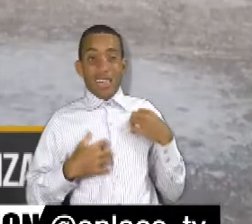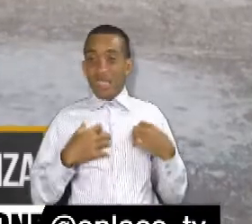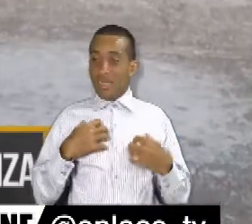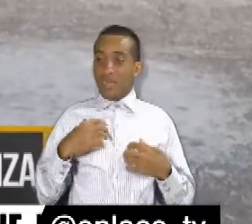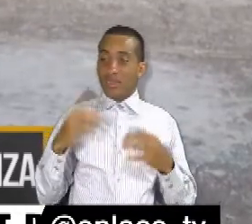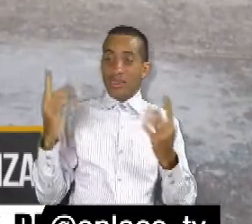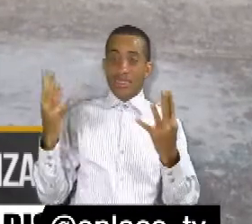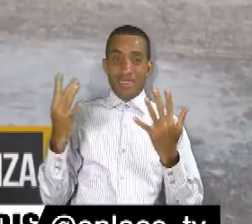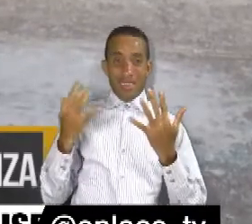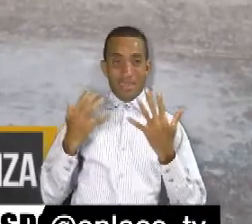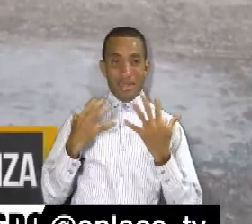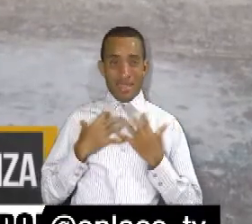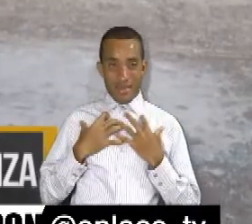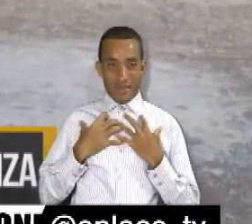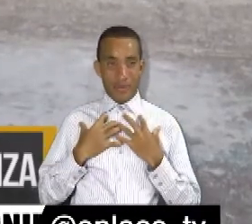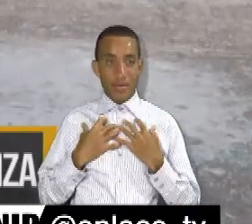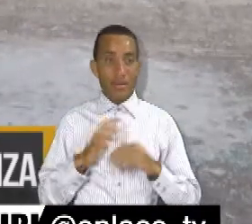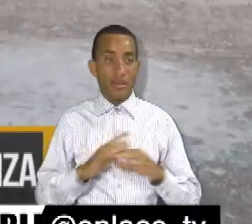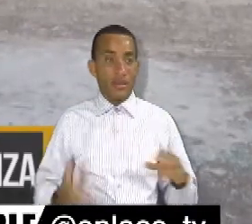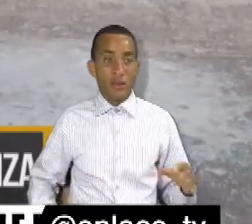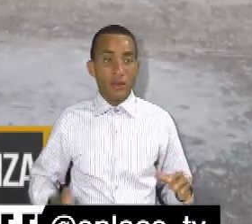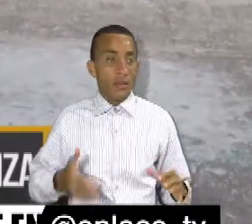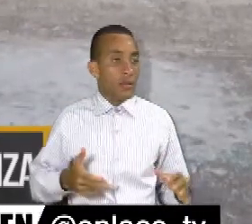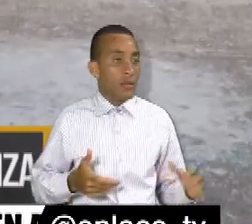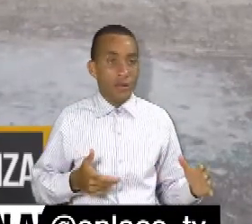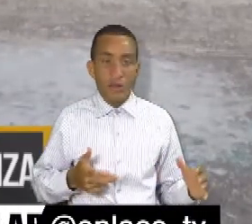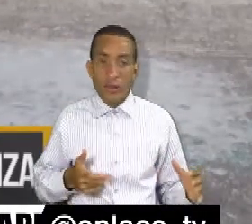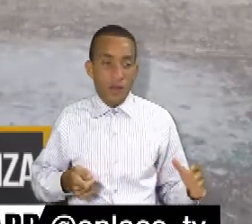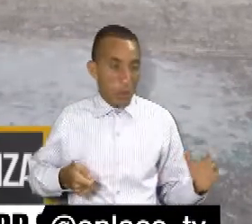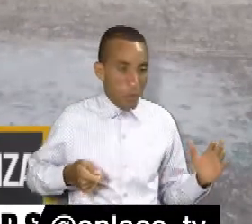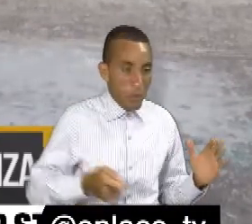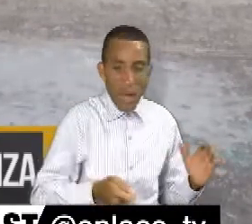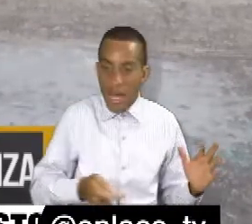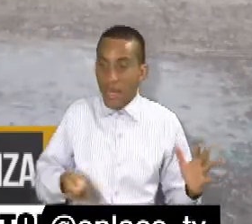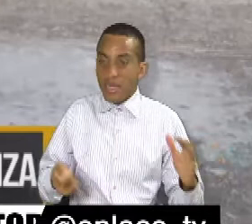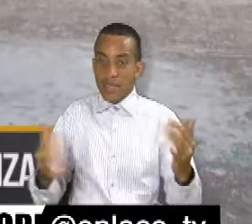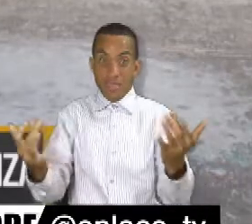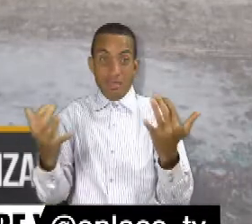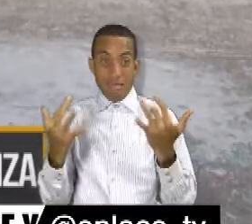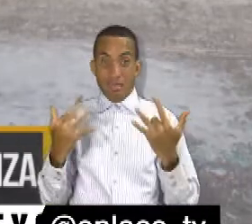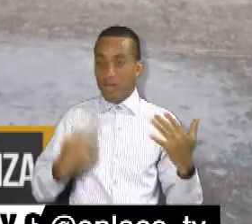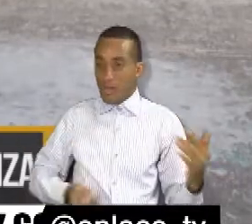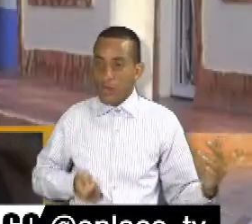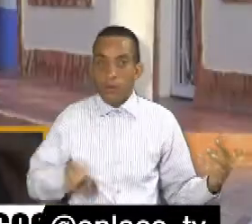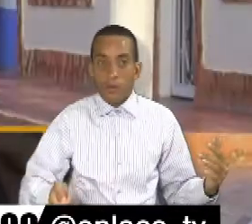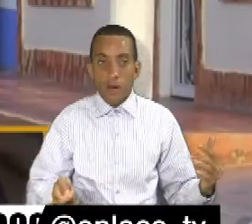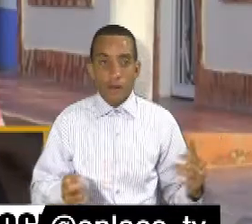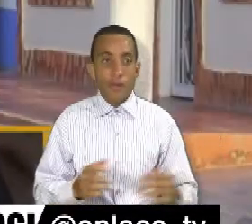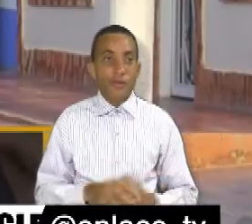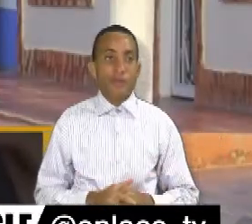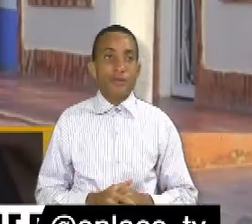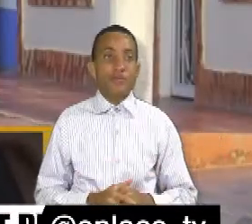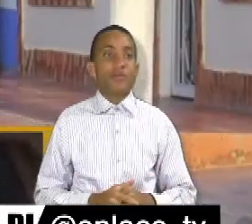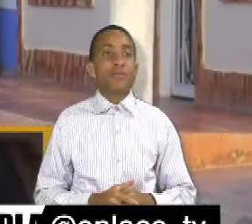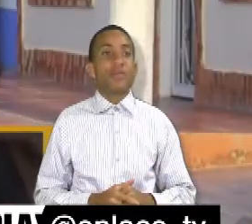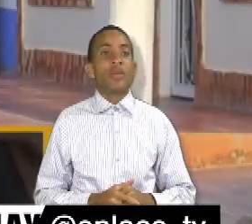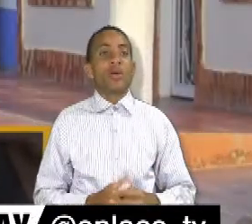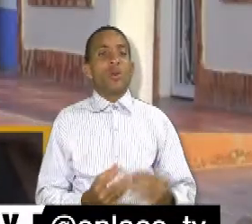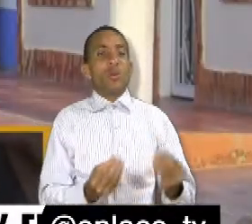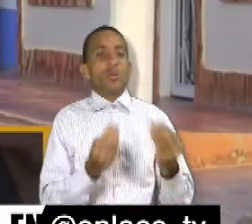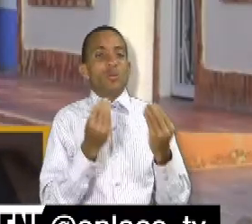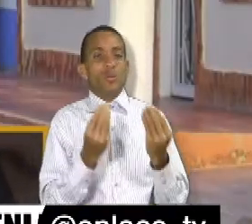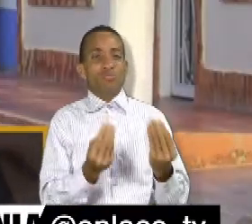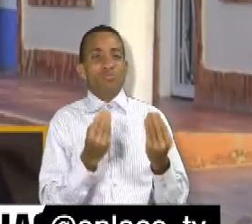alguna manera, por los ciudadanos, fue cuando sacó su arma blanca e hirió, según los testigos, a los dos jóvenes. Porque es demasiado la